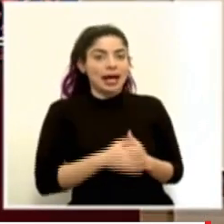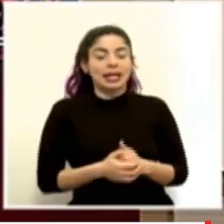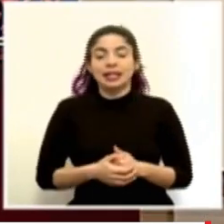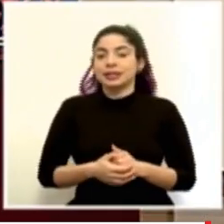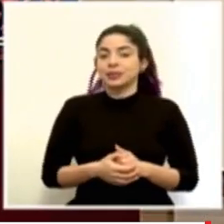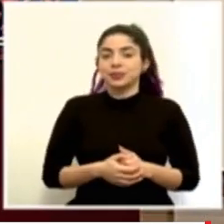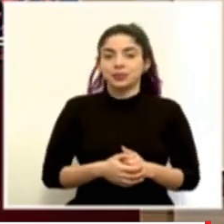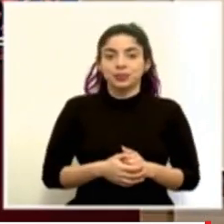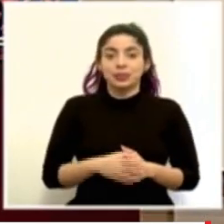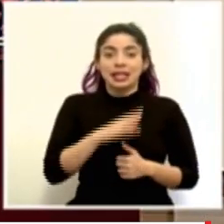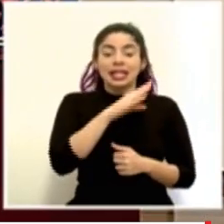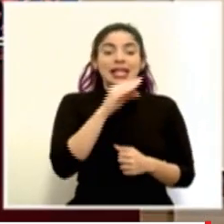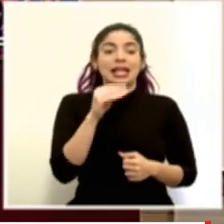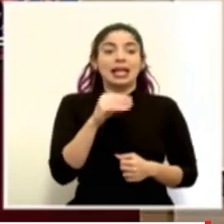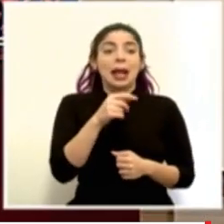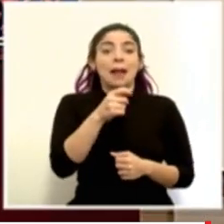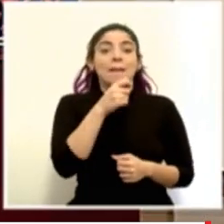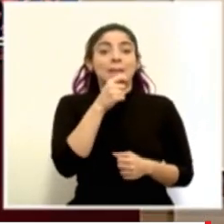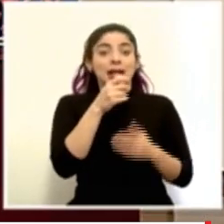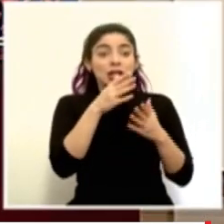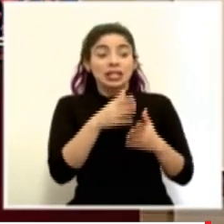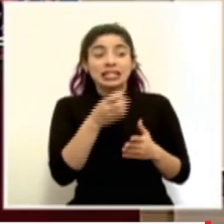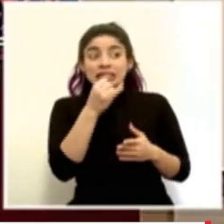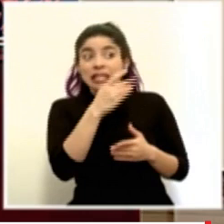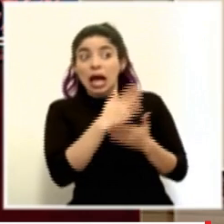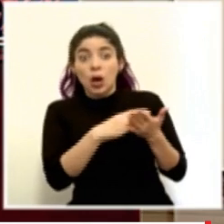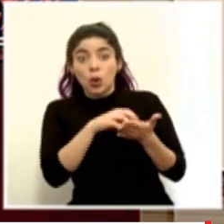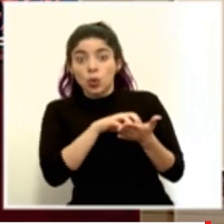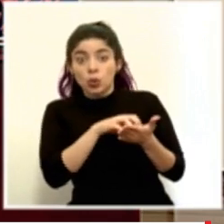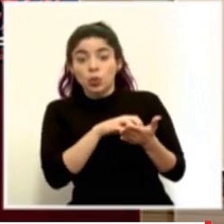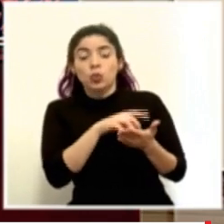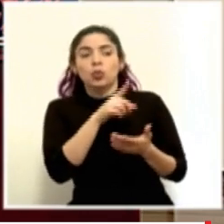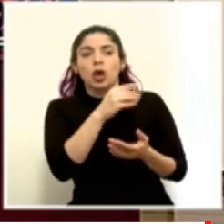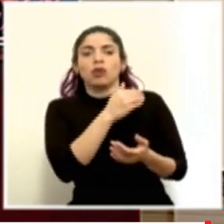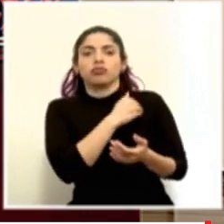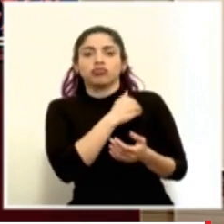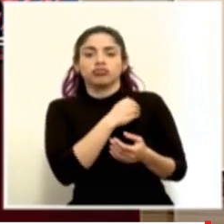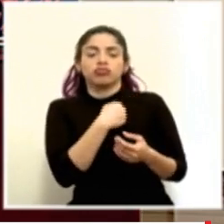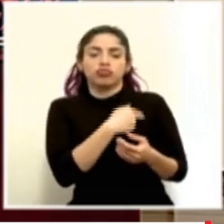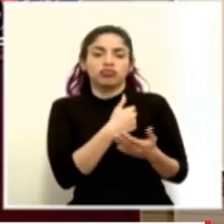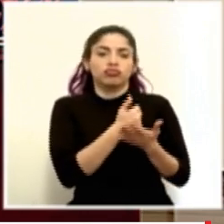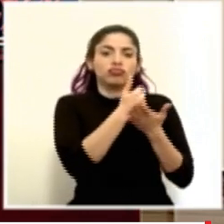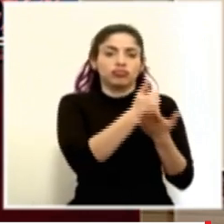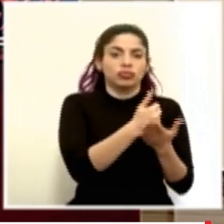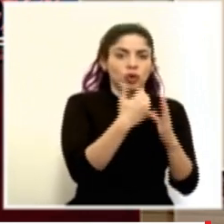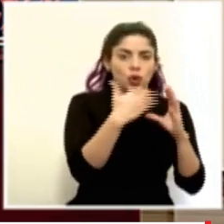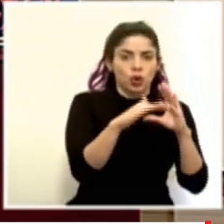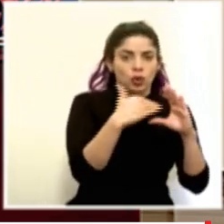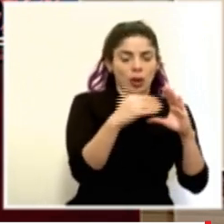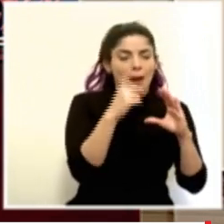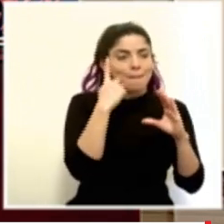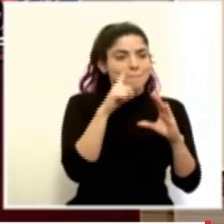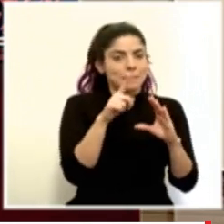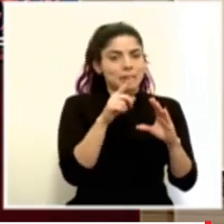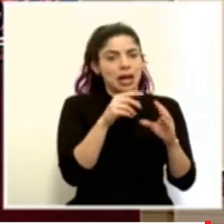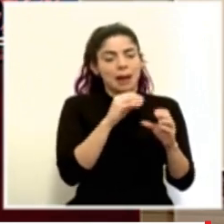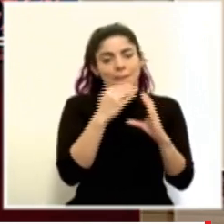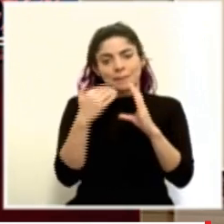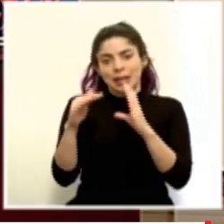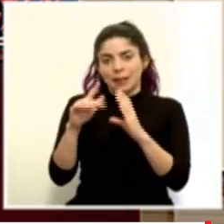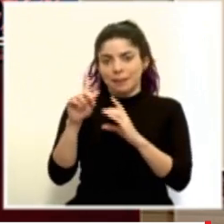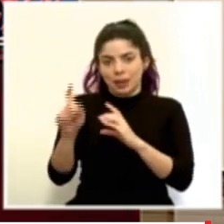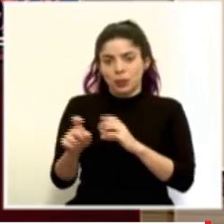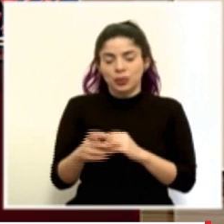Sí, al colega del medio regional, si hubiera alguna duda adicional, pronto le estaremos brindando los correos electrónicos para que haga llegar